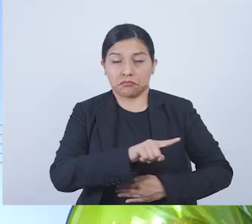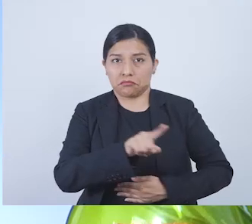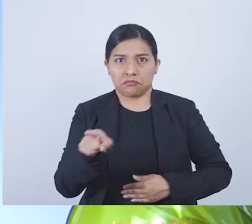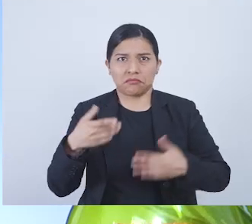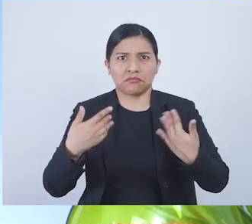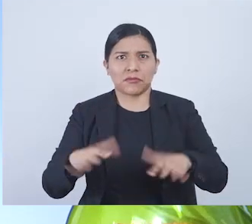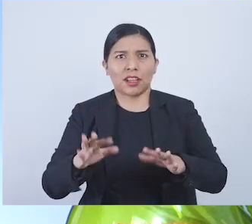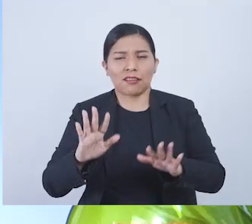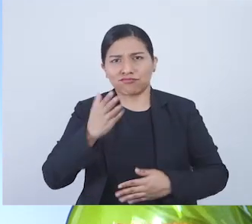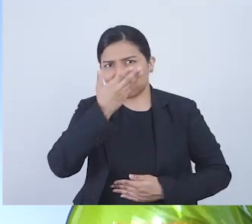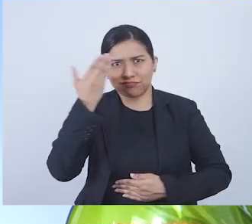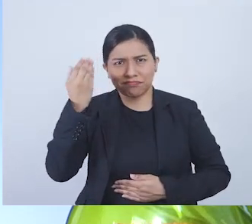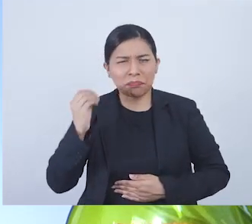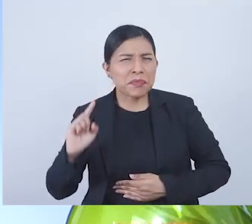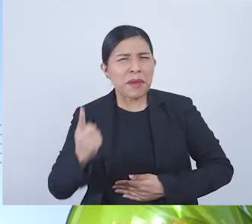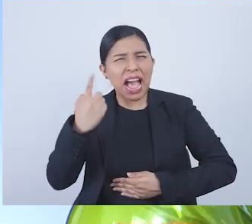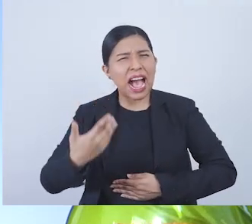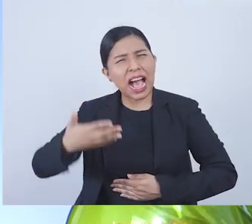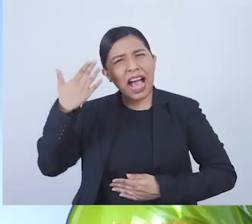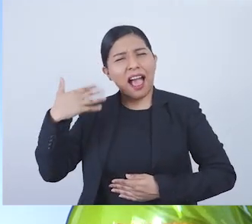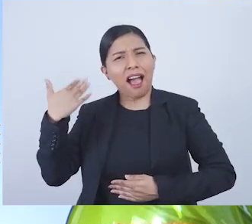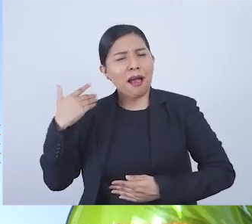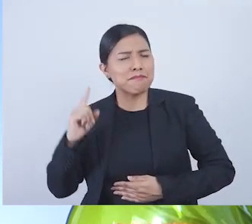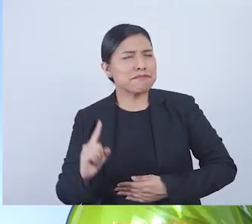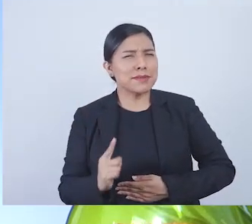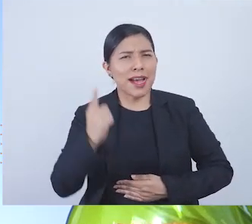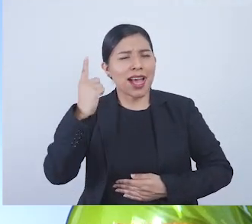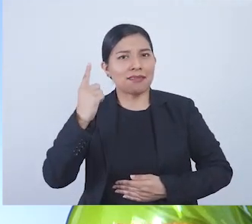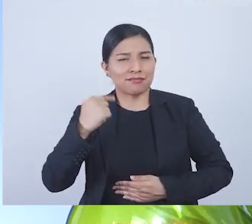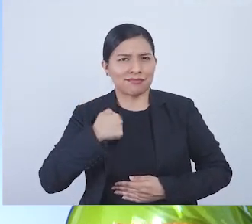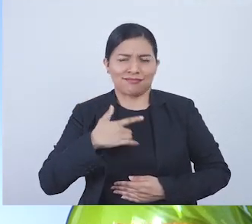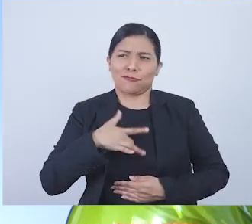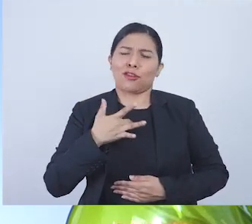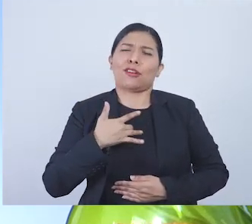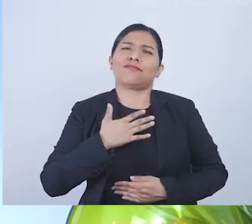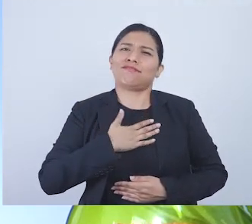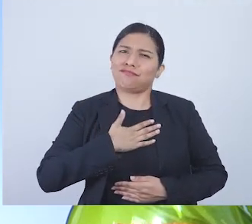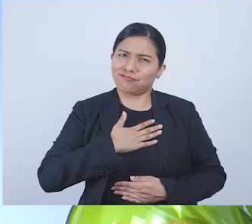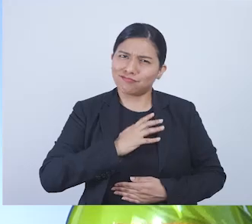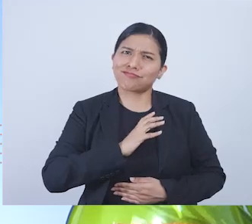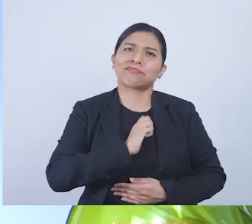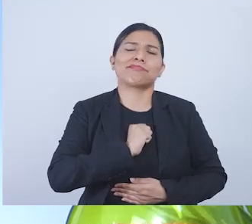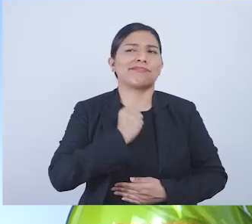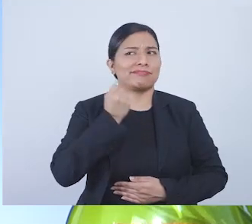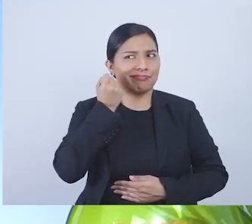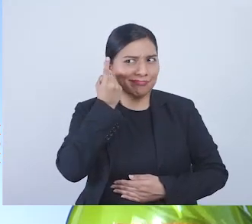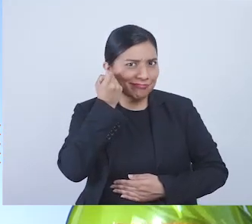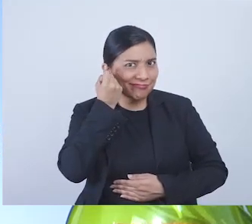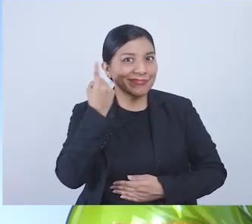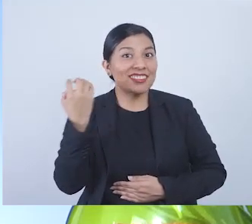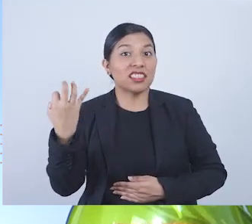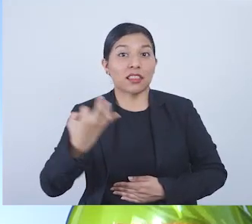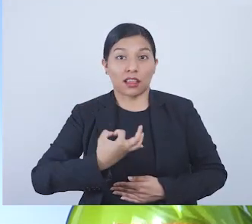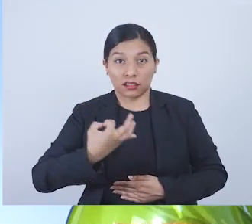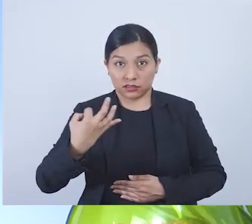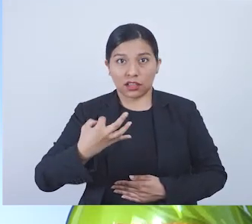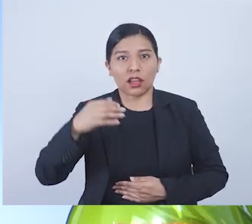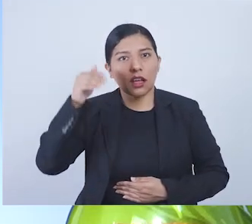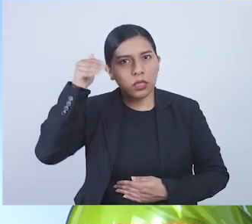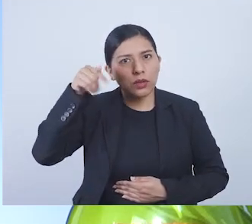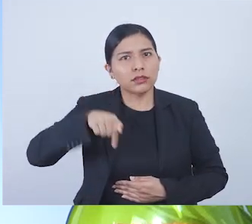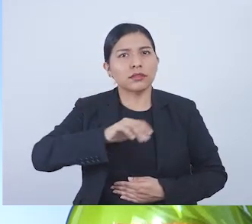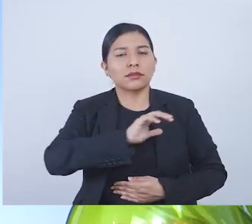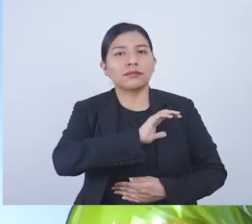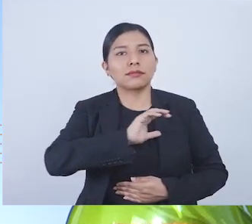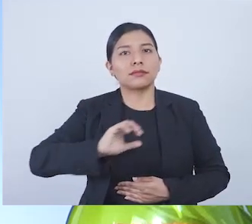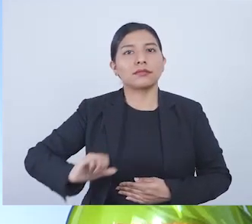primeras promociones lo vuelve a uno sin duda más sensible a la necesidad de garantizar que en la educación de El